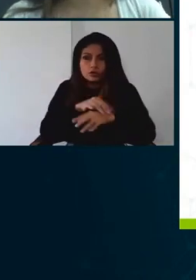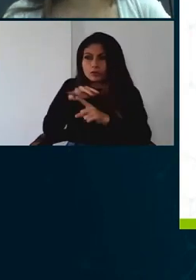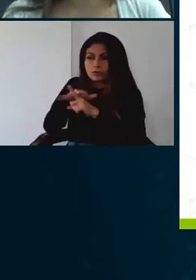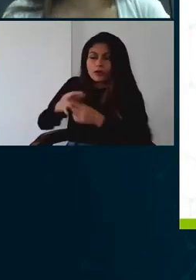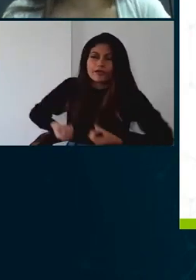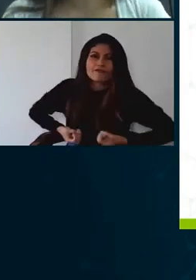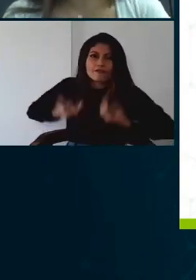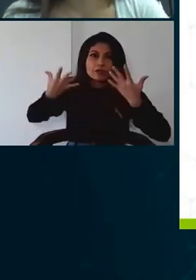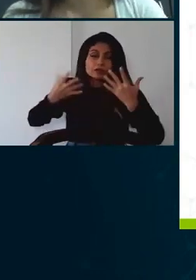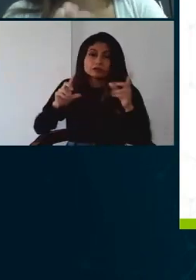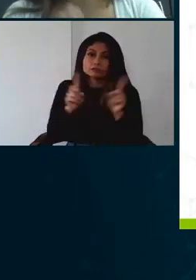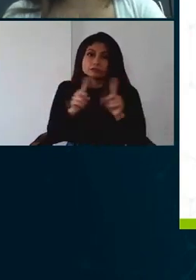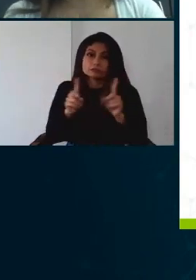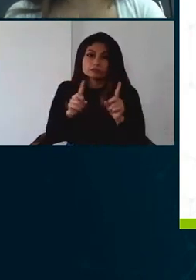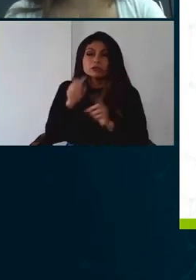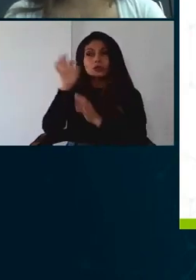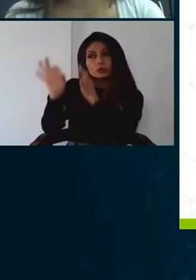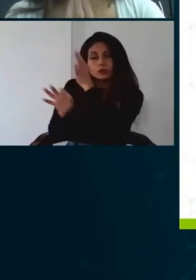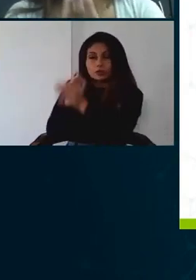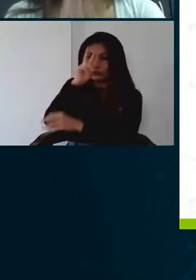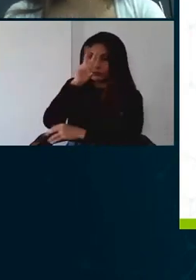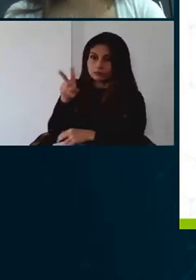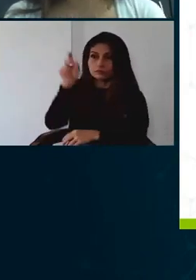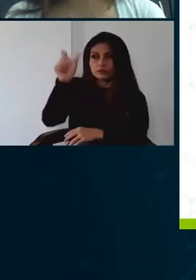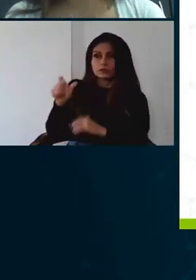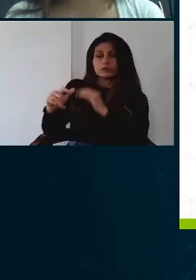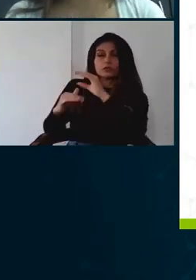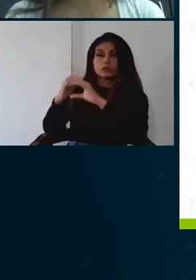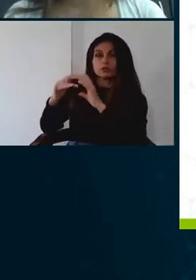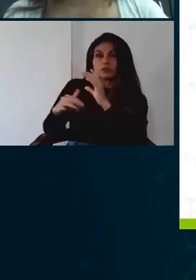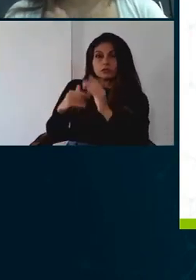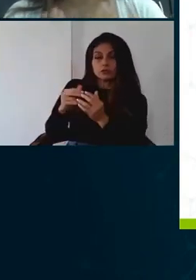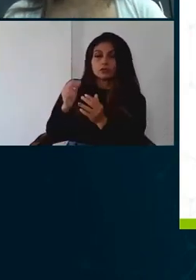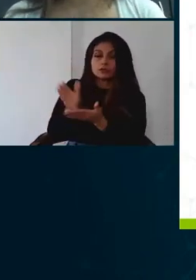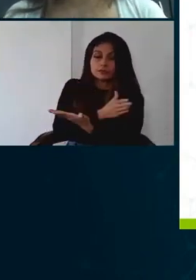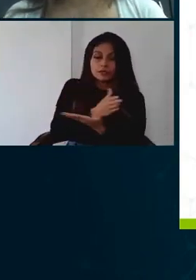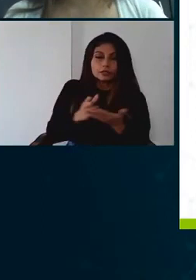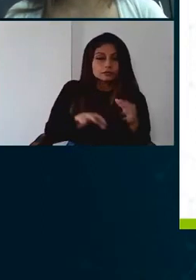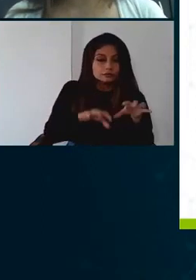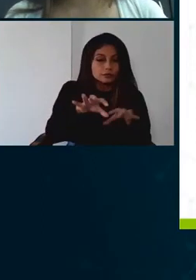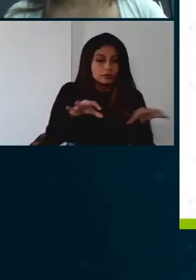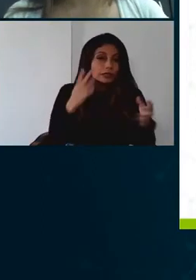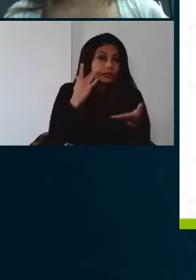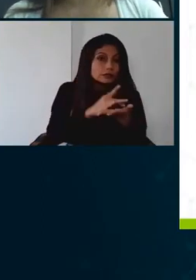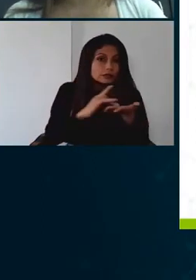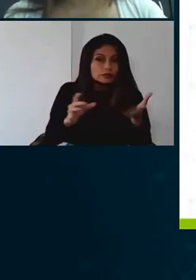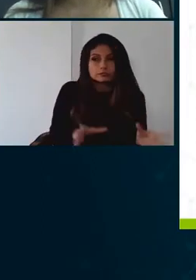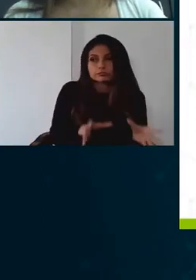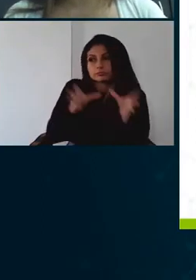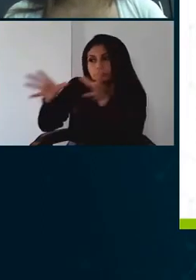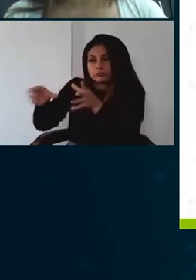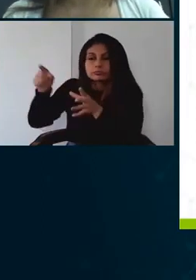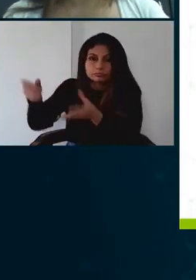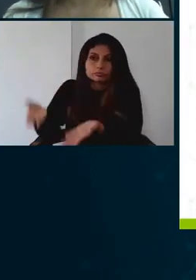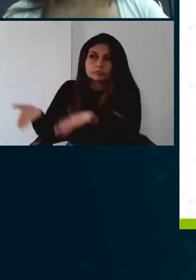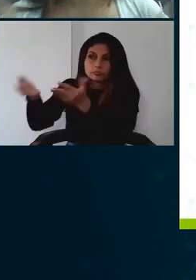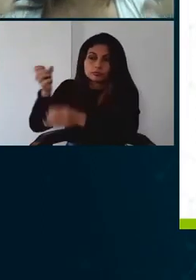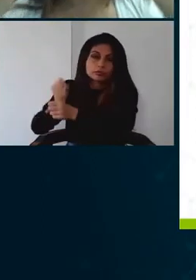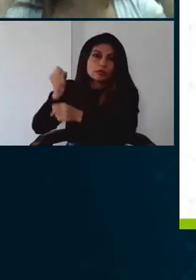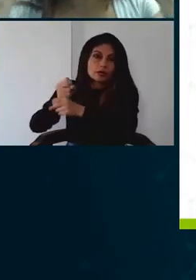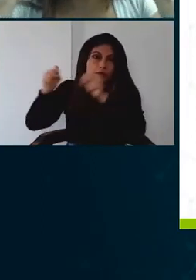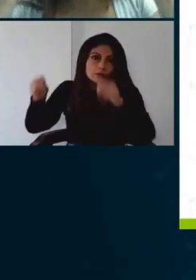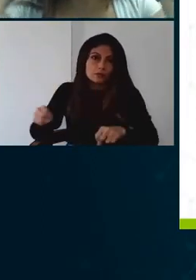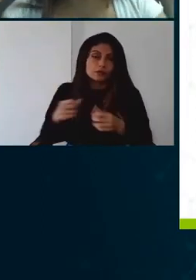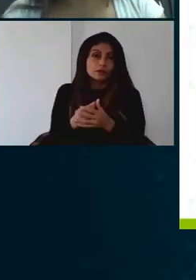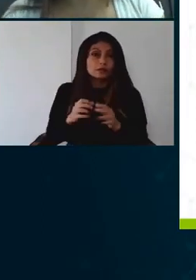beneficiados? Nosotros mismos, los que somos los residentes, los que vivimos en estos edificios, porque estamos contribuyendo y estamos teniendo